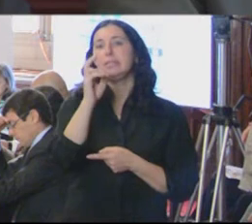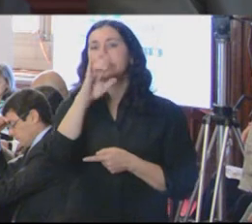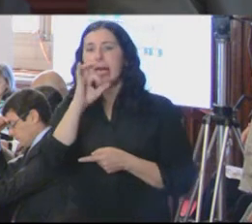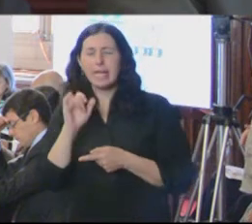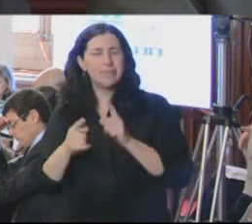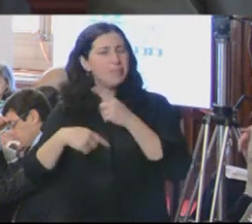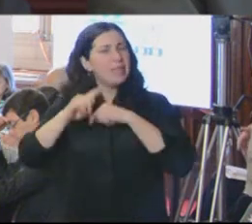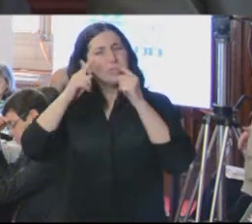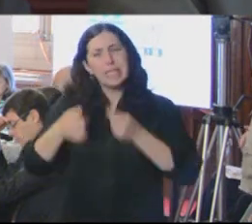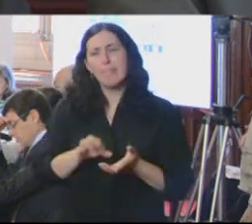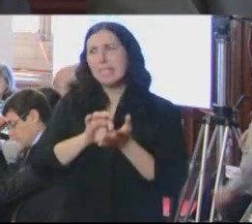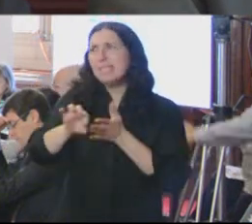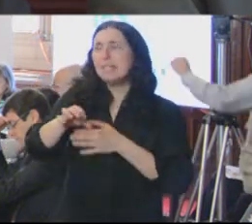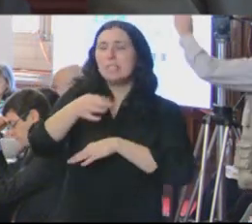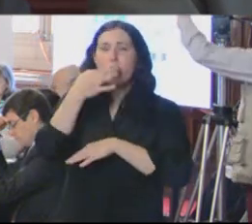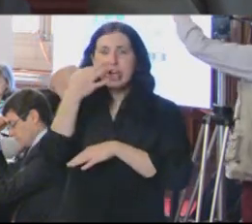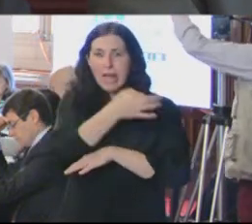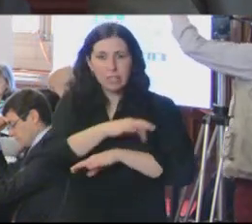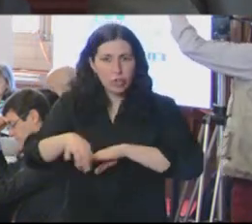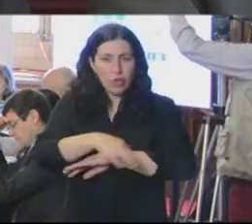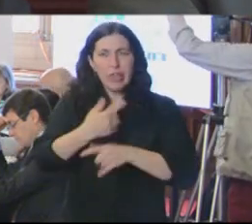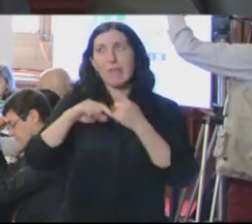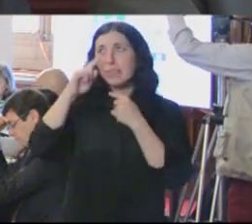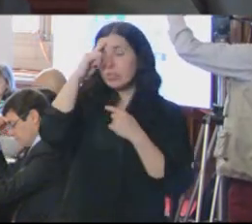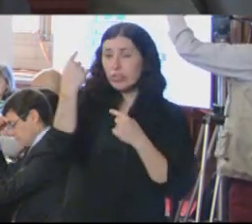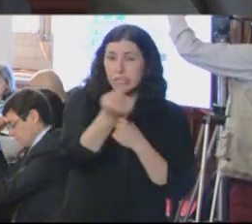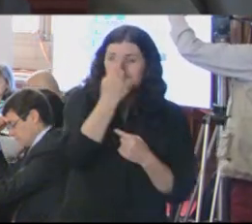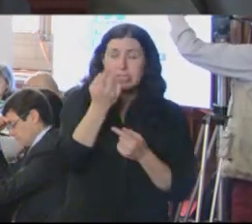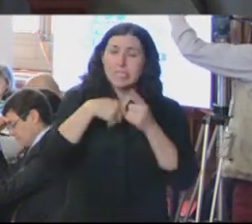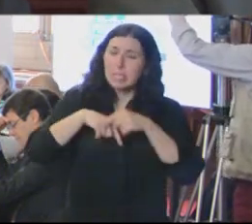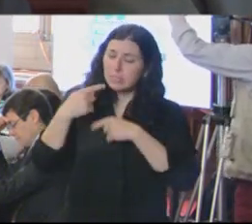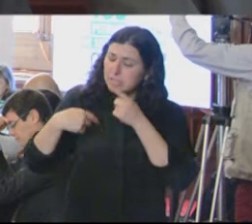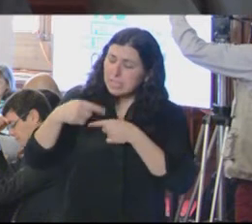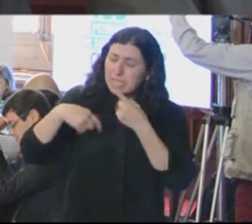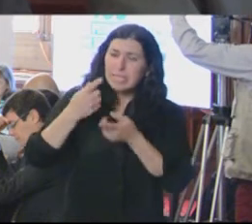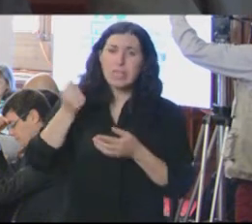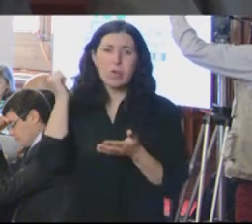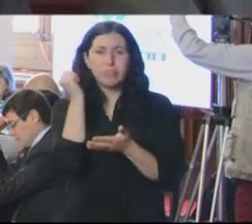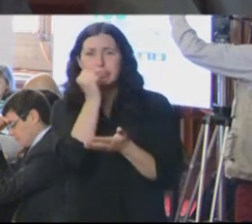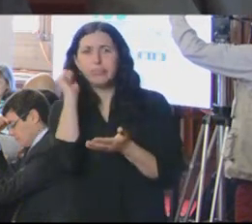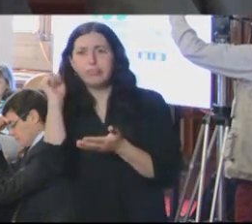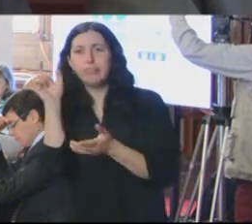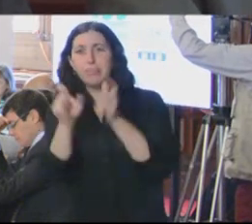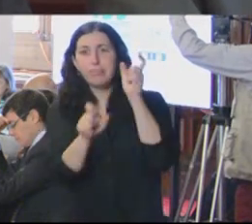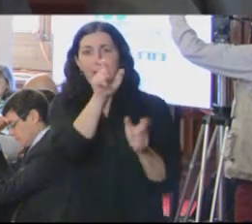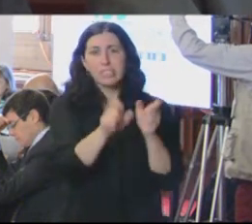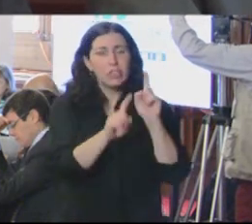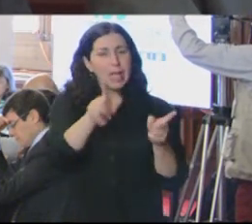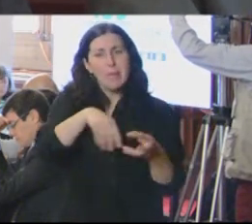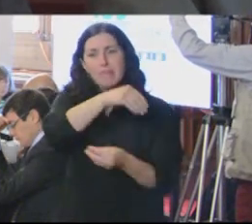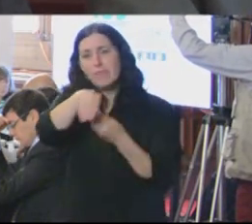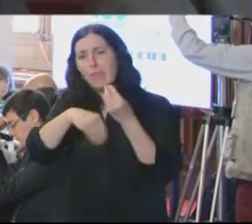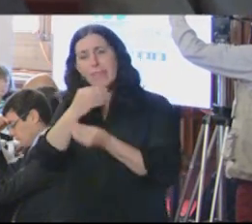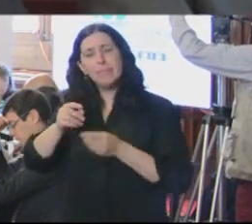narcotráfico, el ELN, Clan Usuga y la llamada disidencia, quienes han perpetrado asesinatos a sus integrantes y familiares,